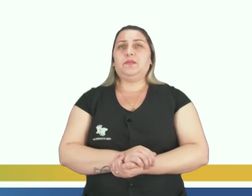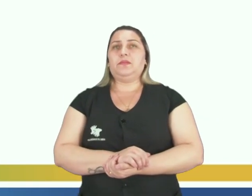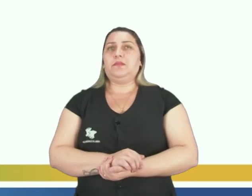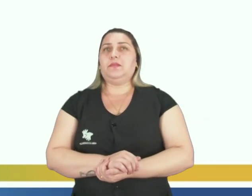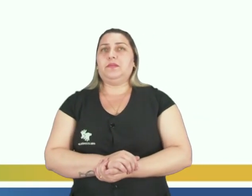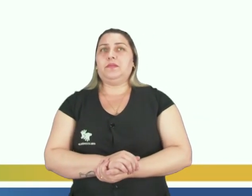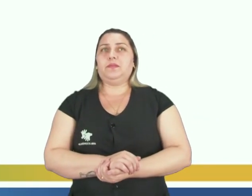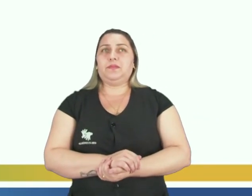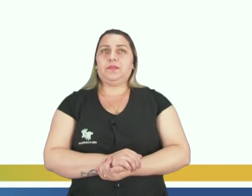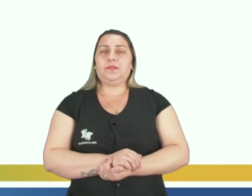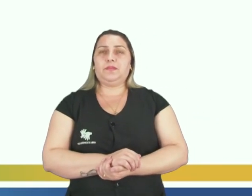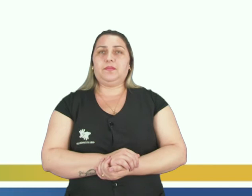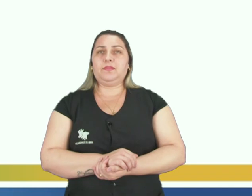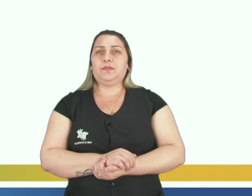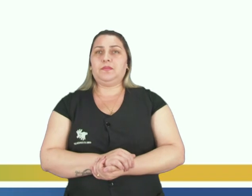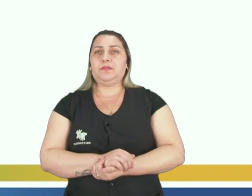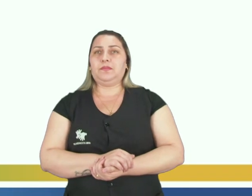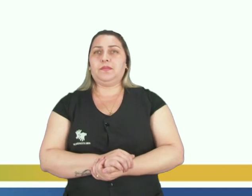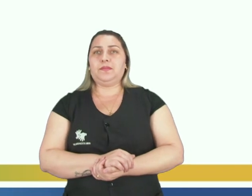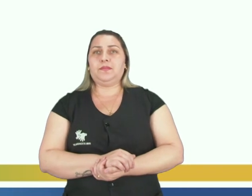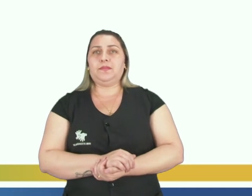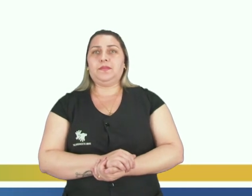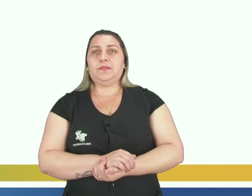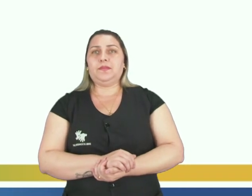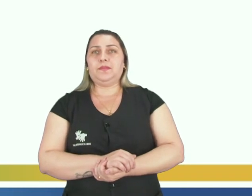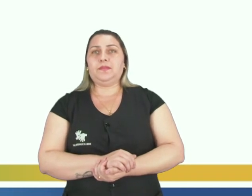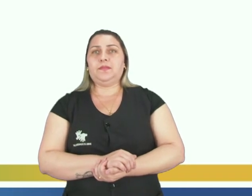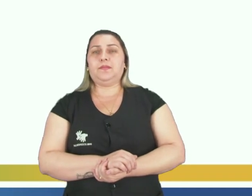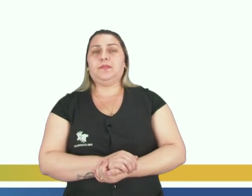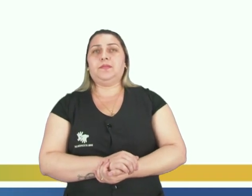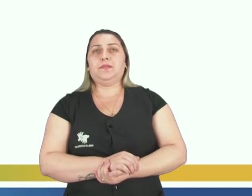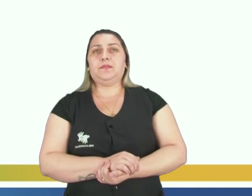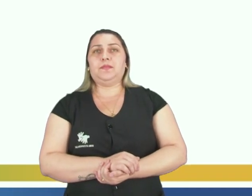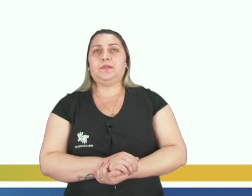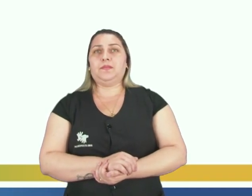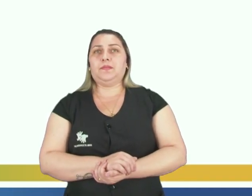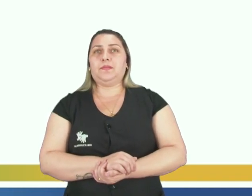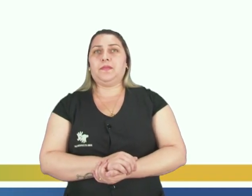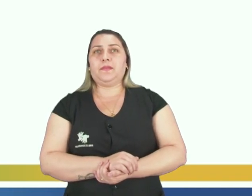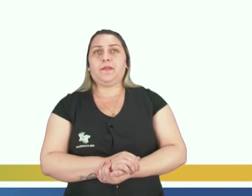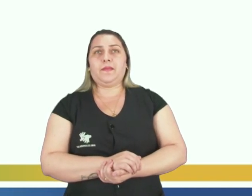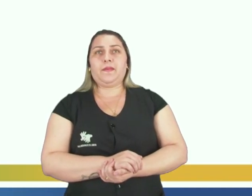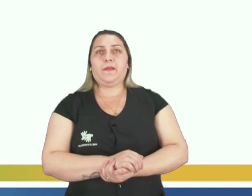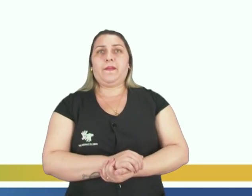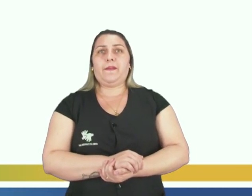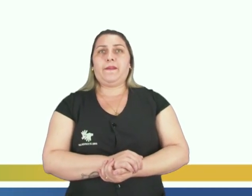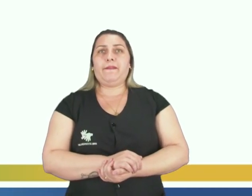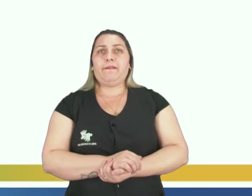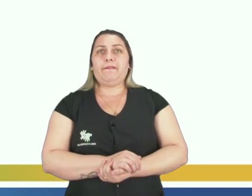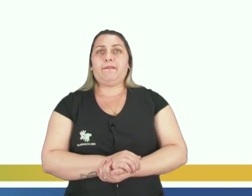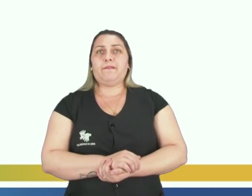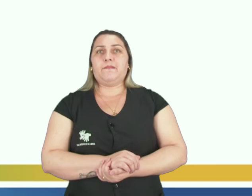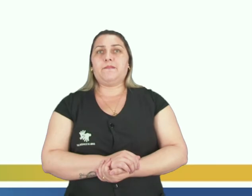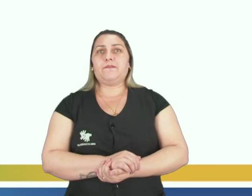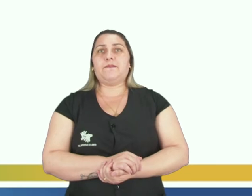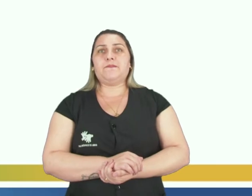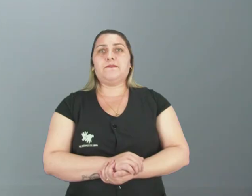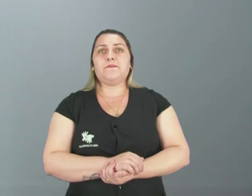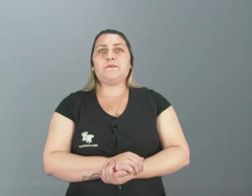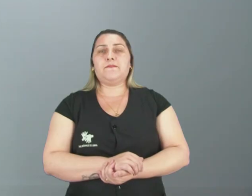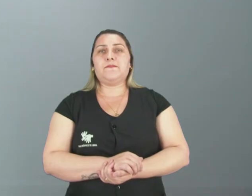com S, e cecina, ¿sí? Para o ceseo com C, aplicando a variante